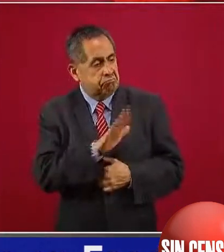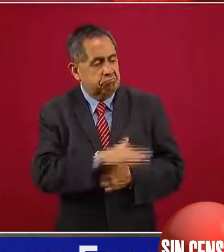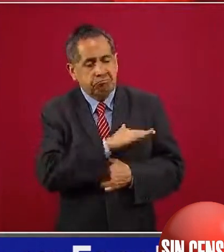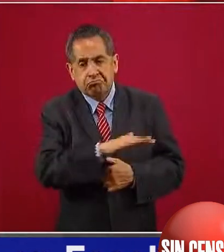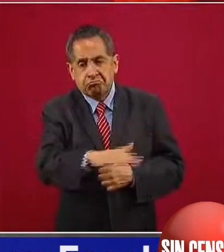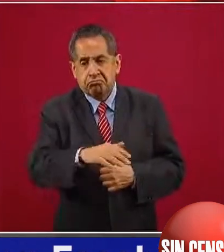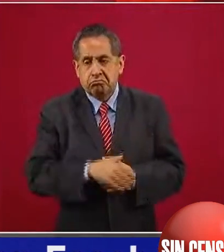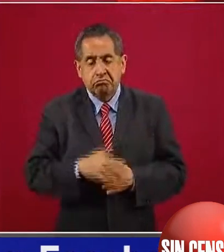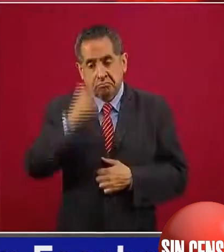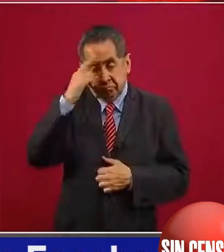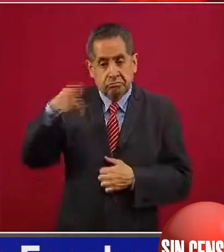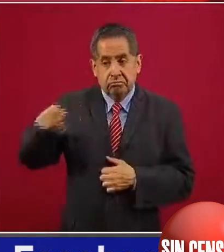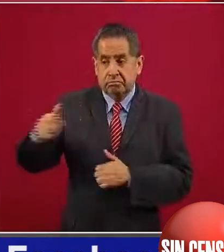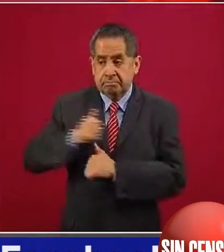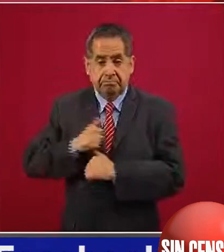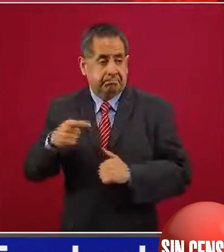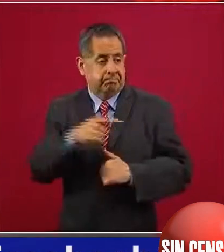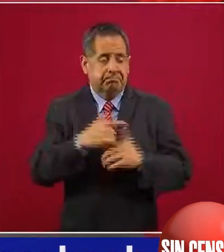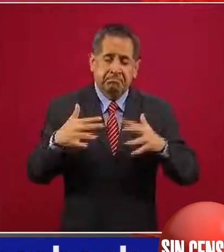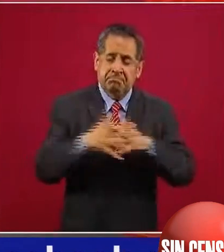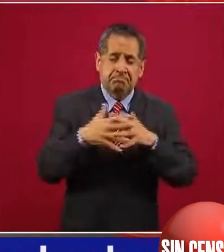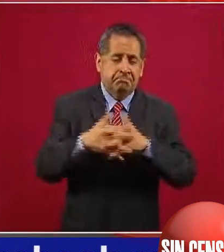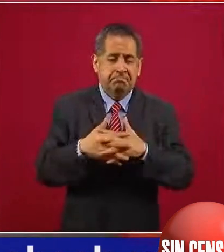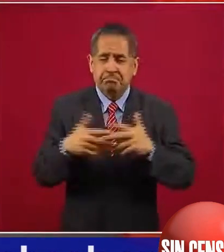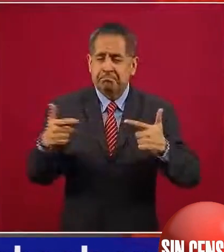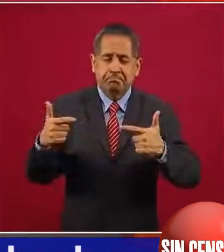Había un enfrentamiento